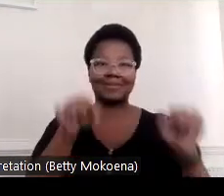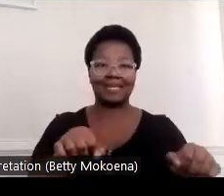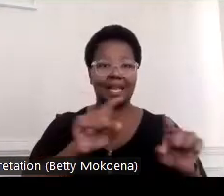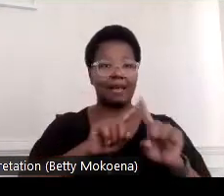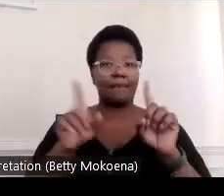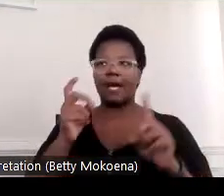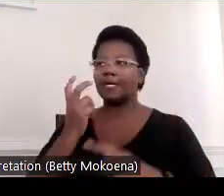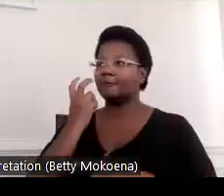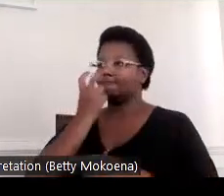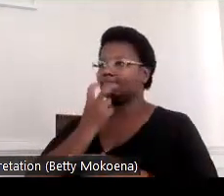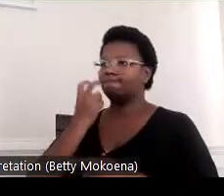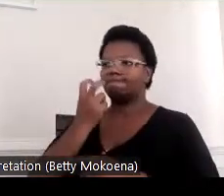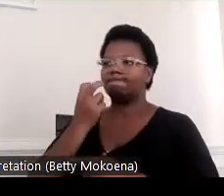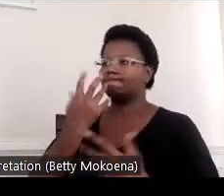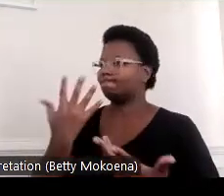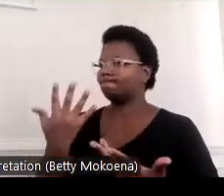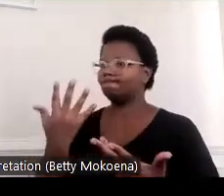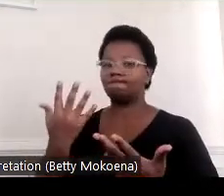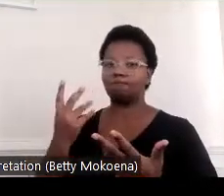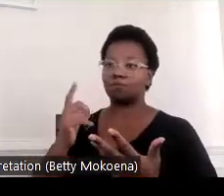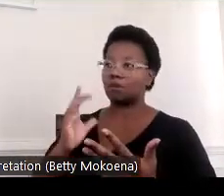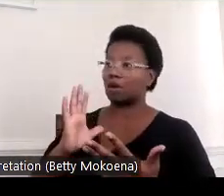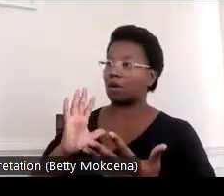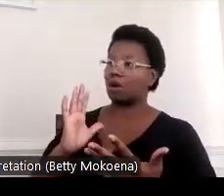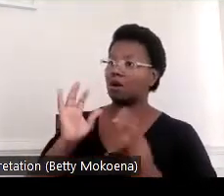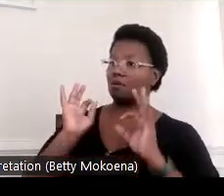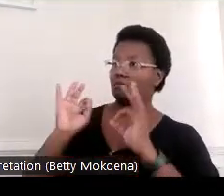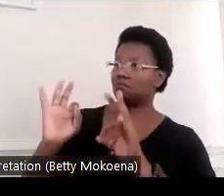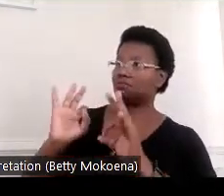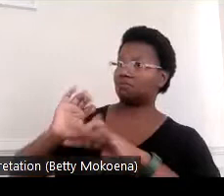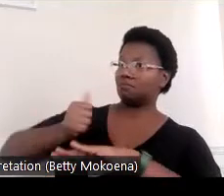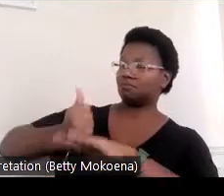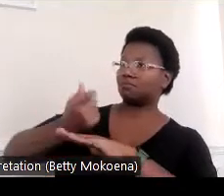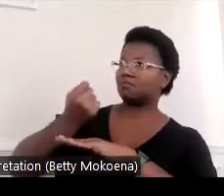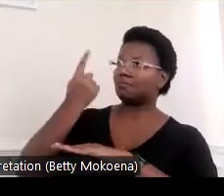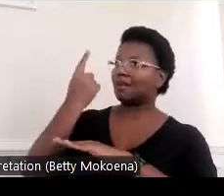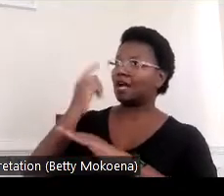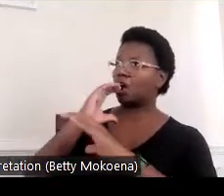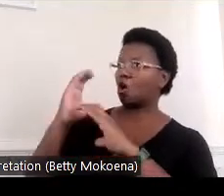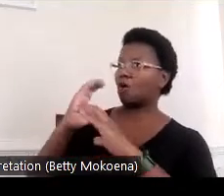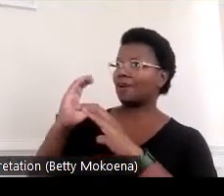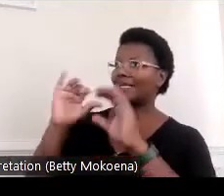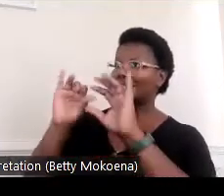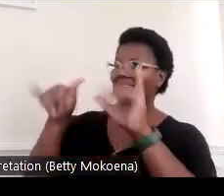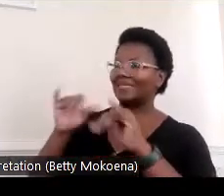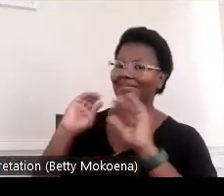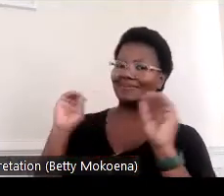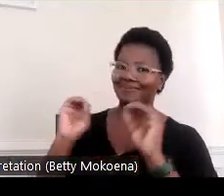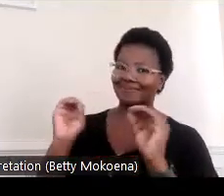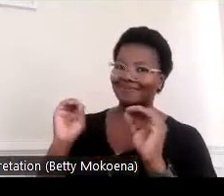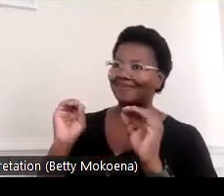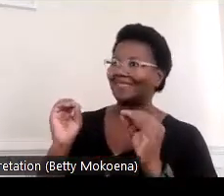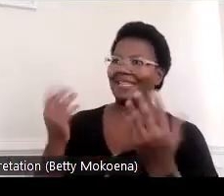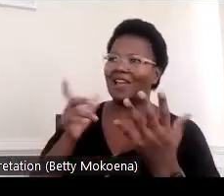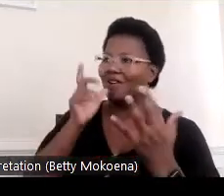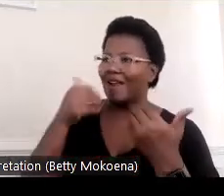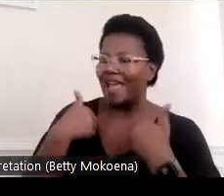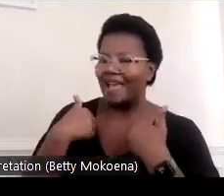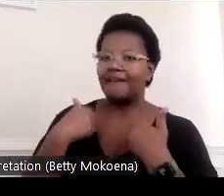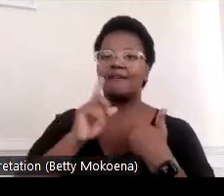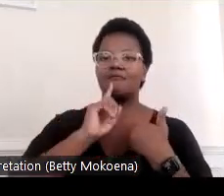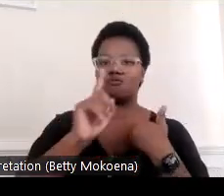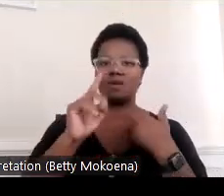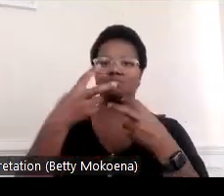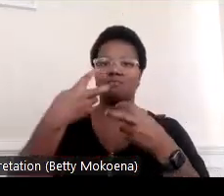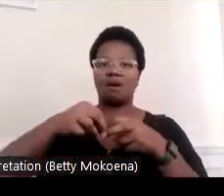una persona que tal vez sea no verbal o que no tenga un sistema de comunicación formal incluirlos hay centros eso